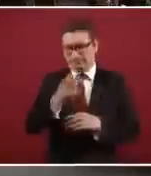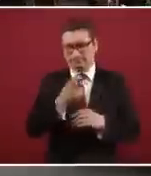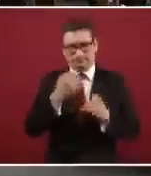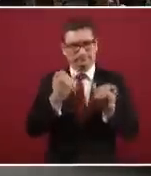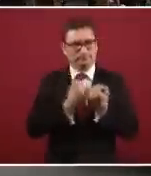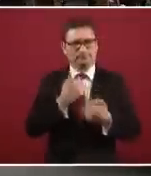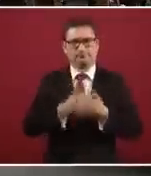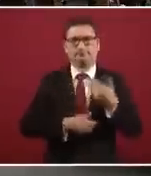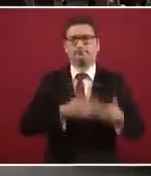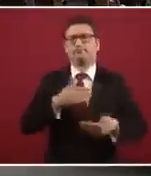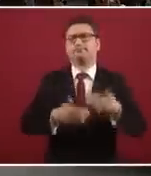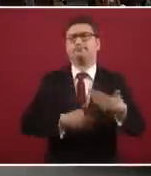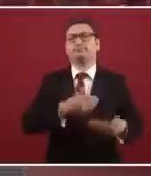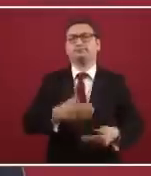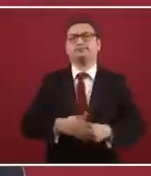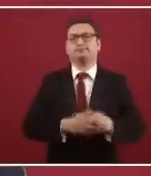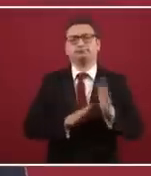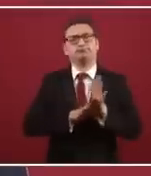hemos avanzado.